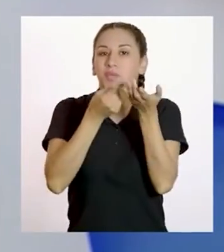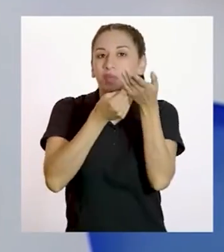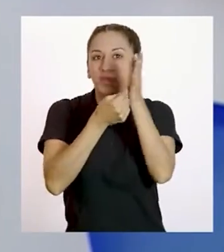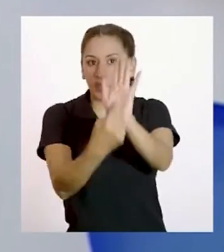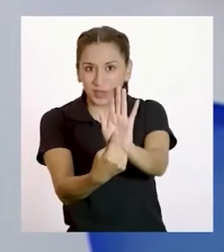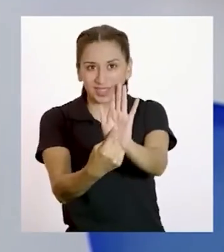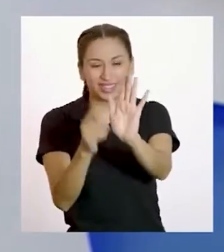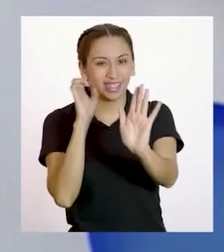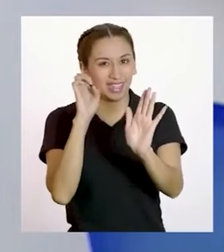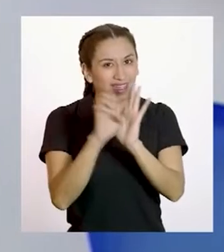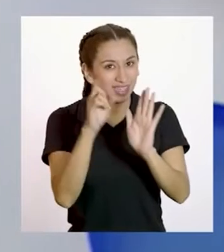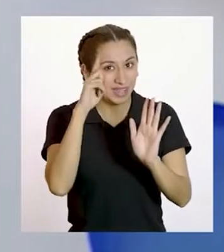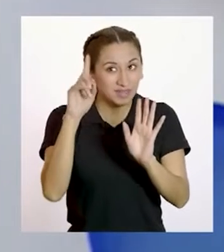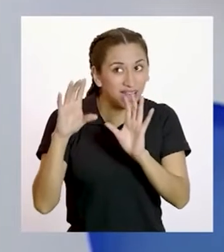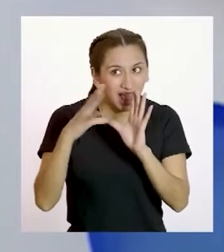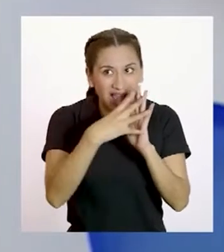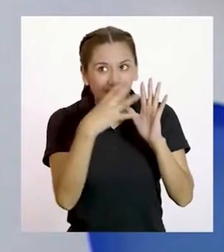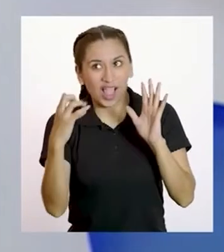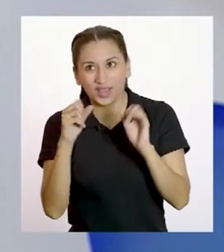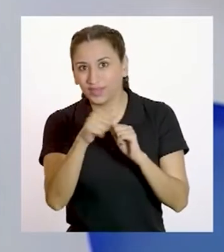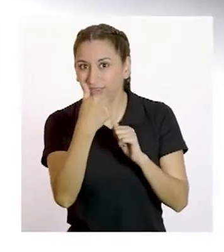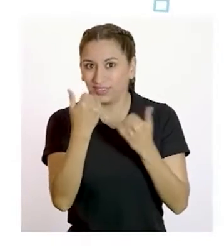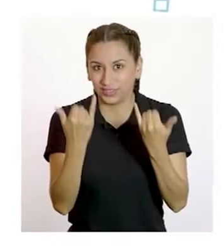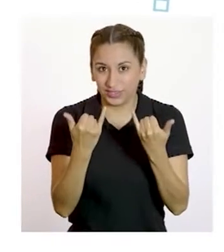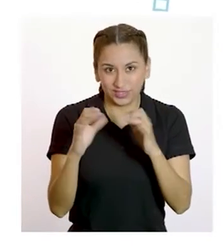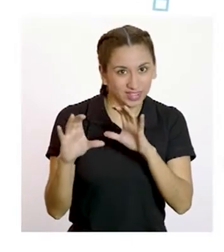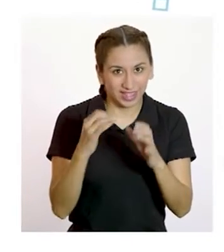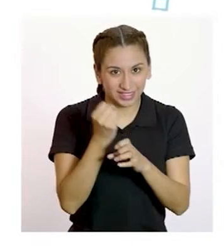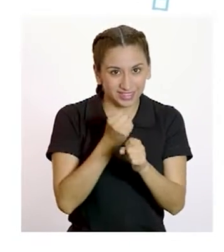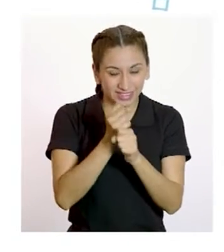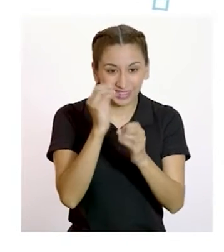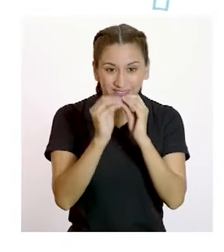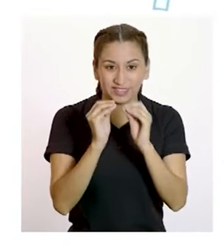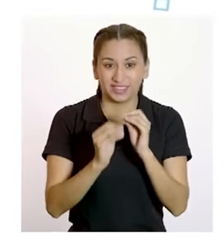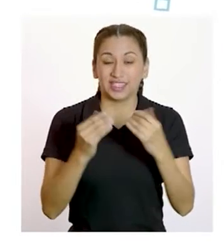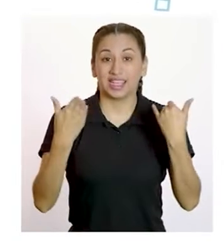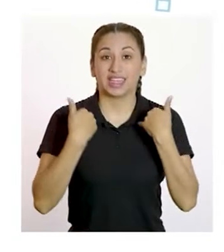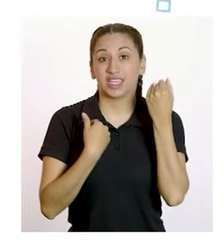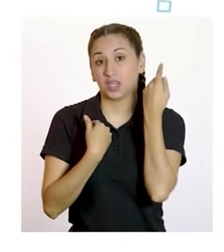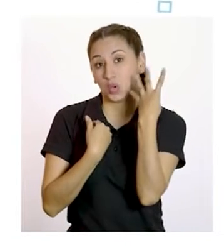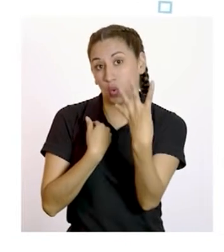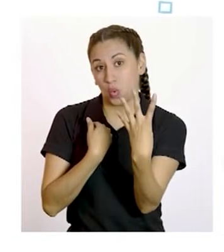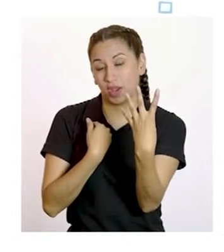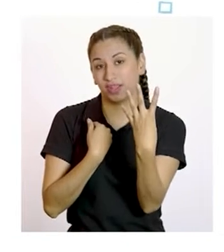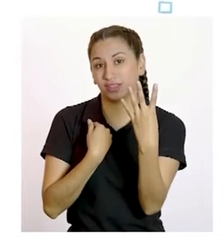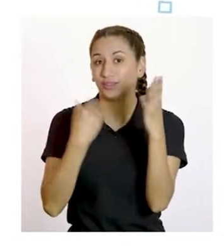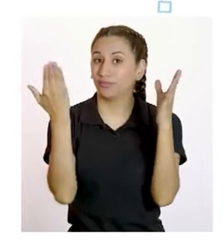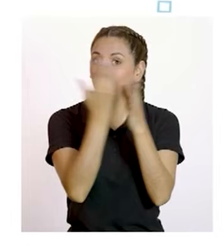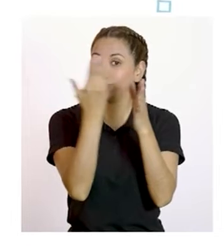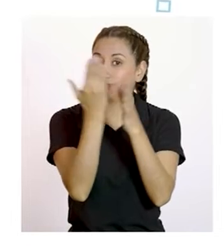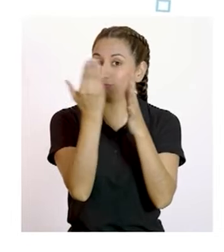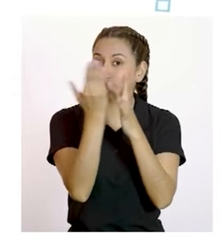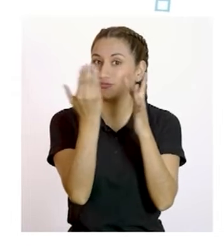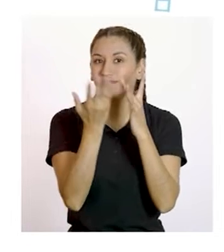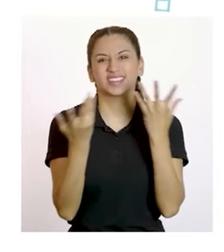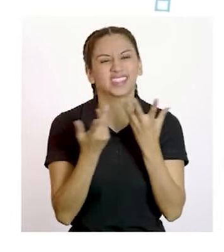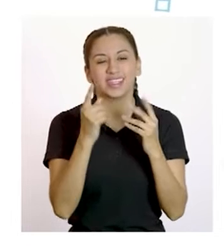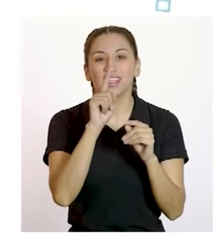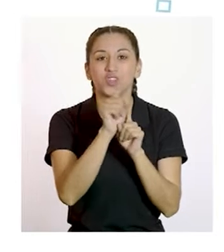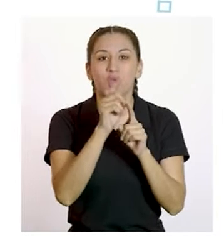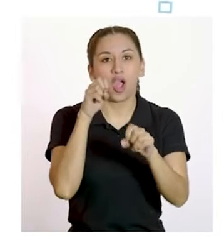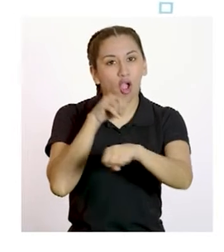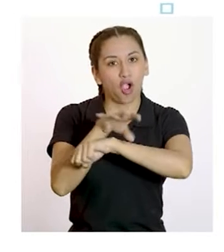servir de ejemplo para la que haremos juntos hoy. En este caso tenemos una cartilla de 4 páginas donde se brindan